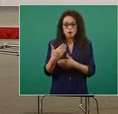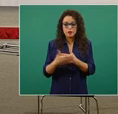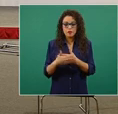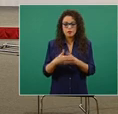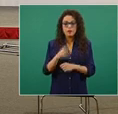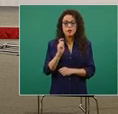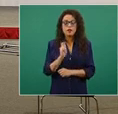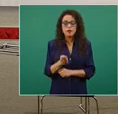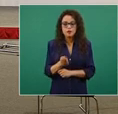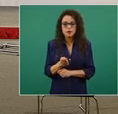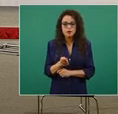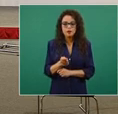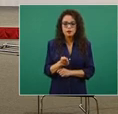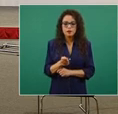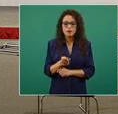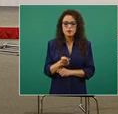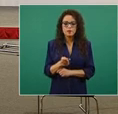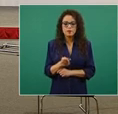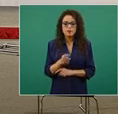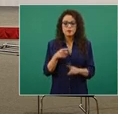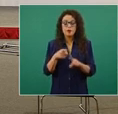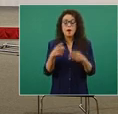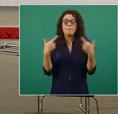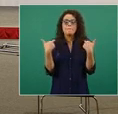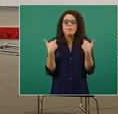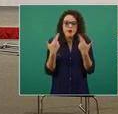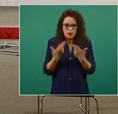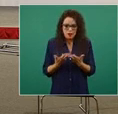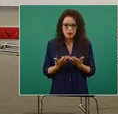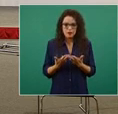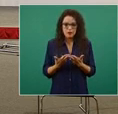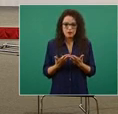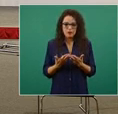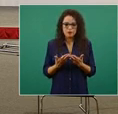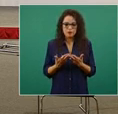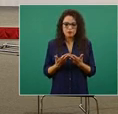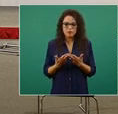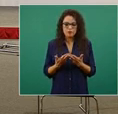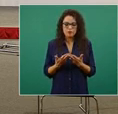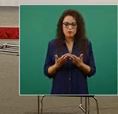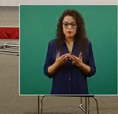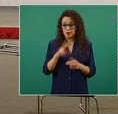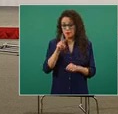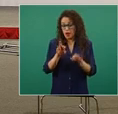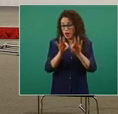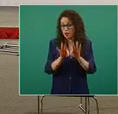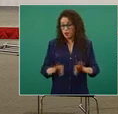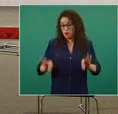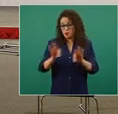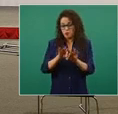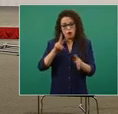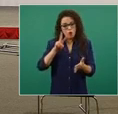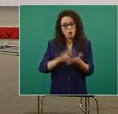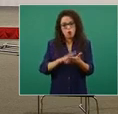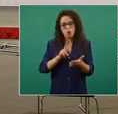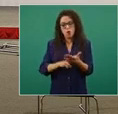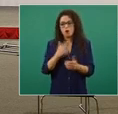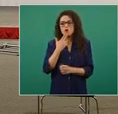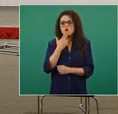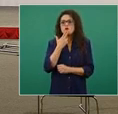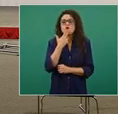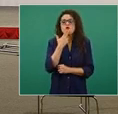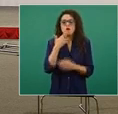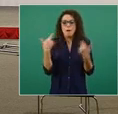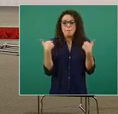el personal, en este caso los profesores, y lo que representan los profesores para nuestro país como ese cúmulo